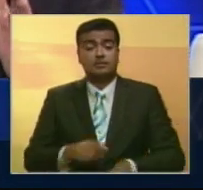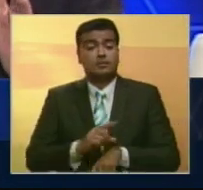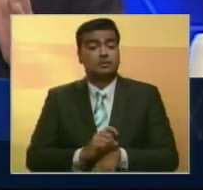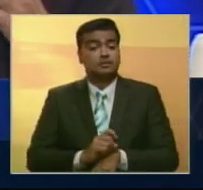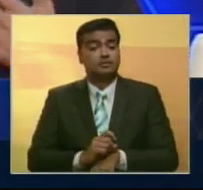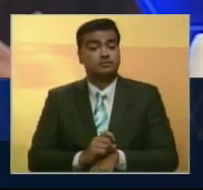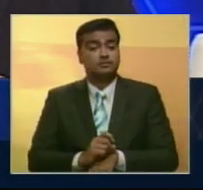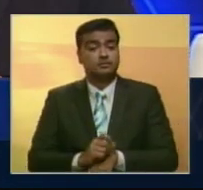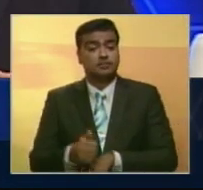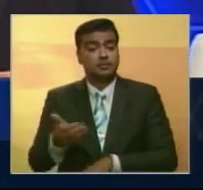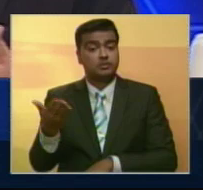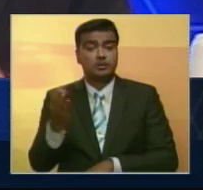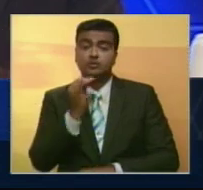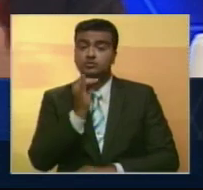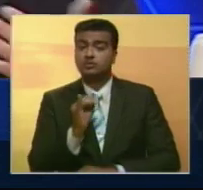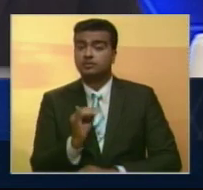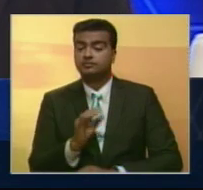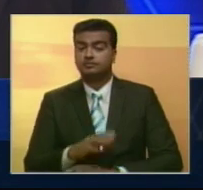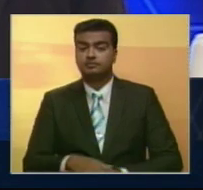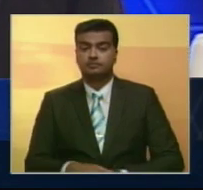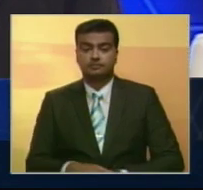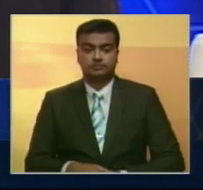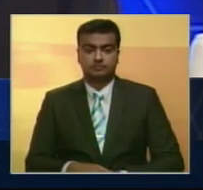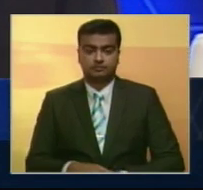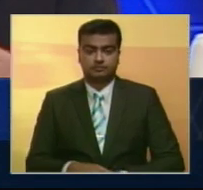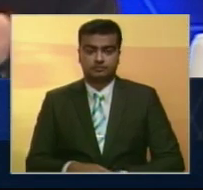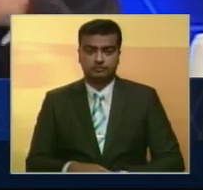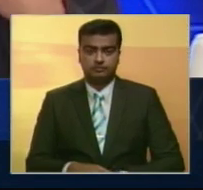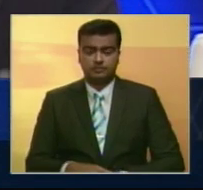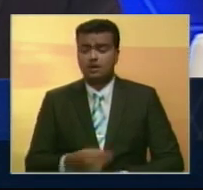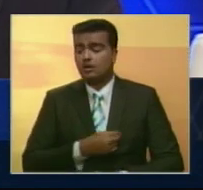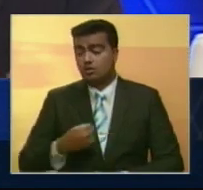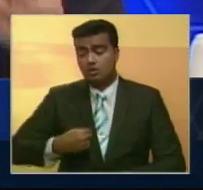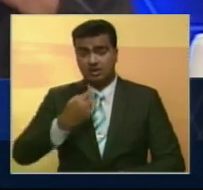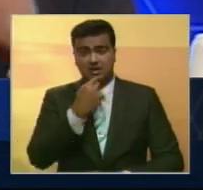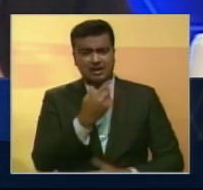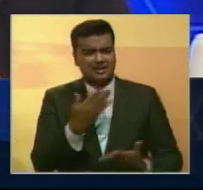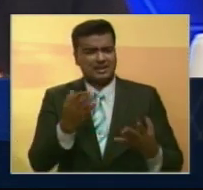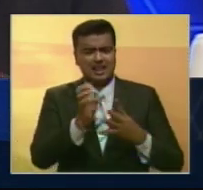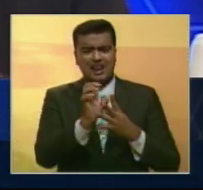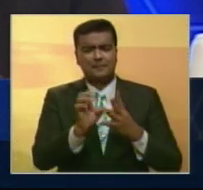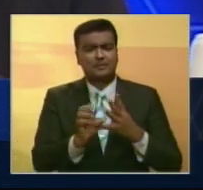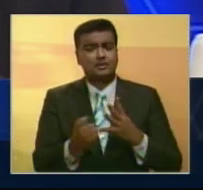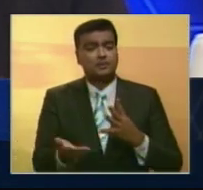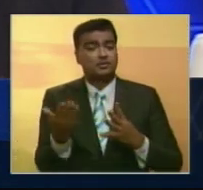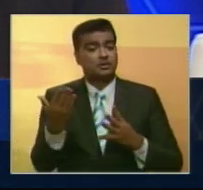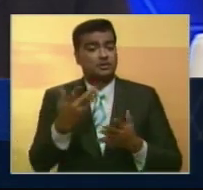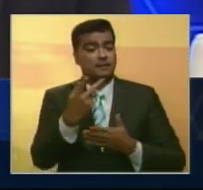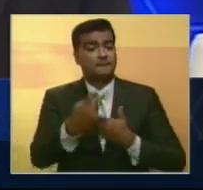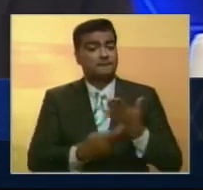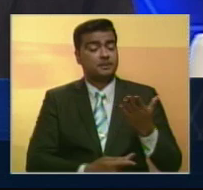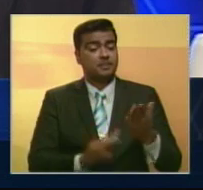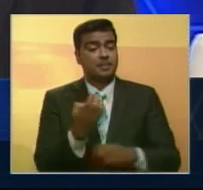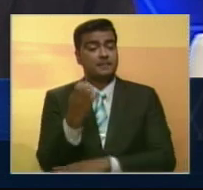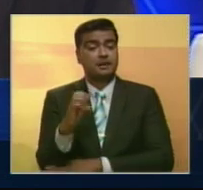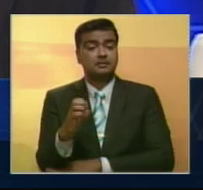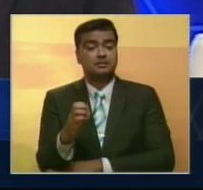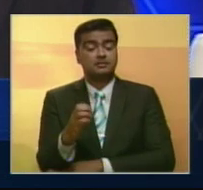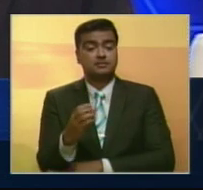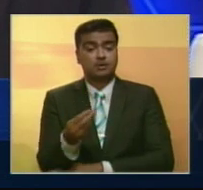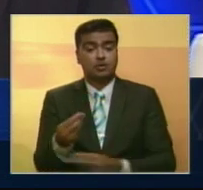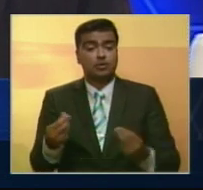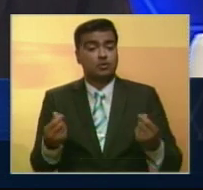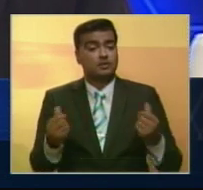adecuado lo anunciará y por supuesto nos dirá los elementos que componen este plan de emergencia económico que tiene con